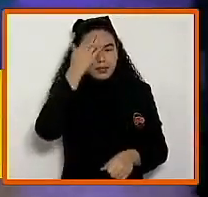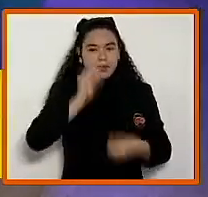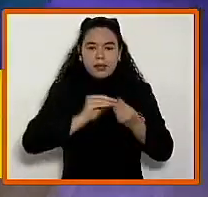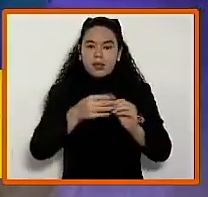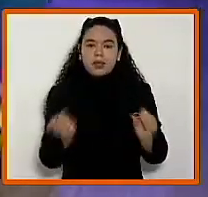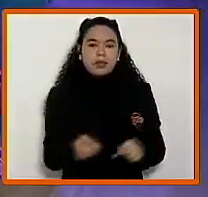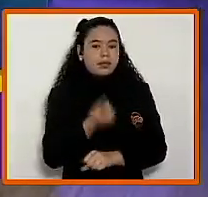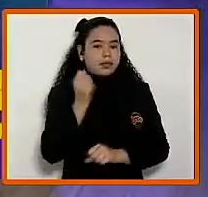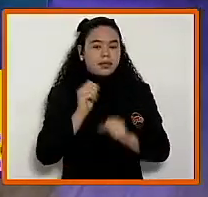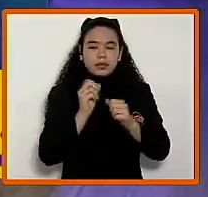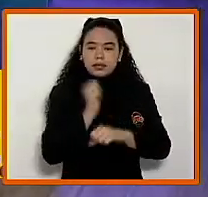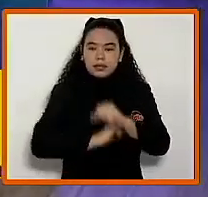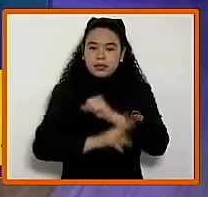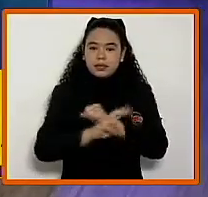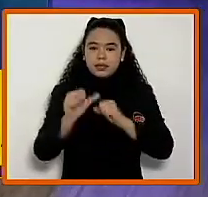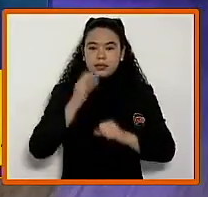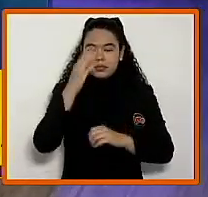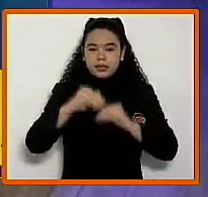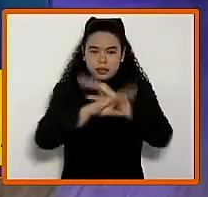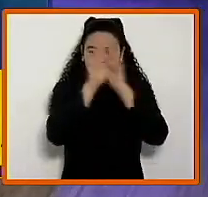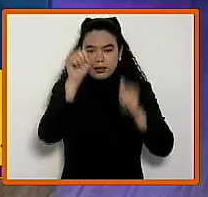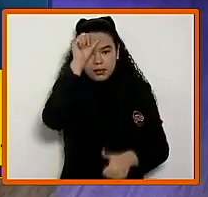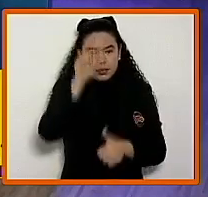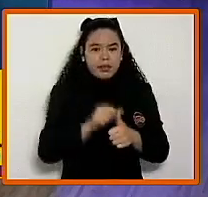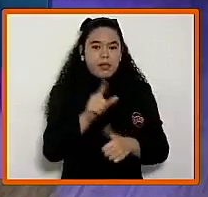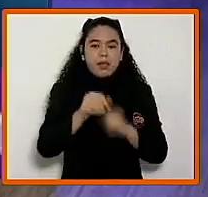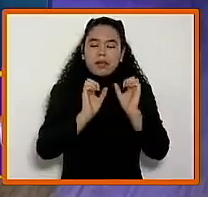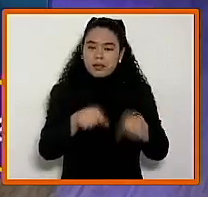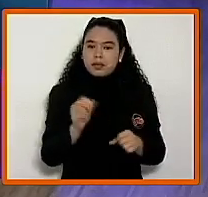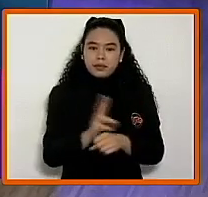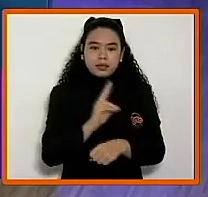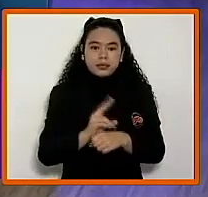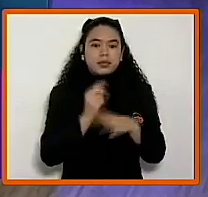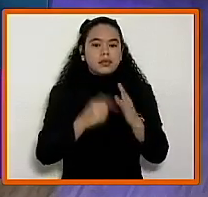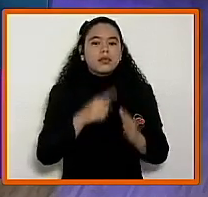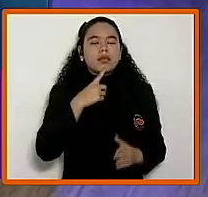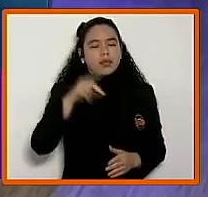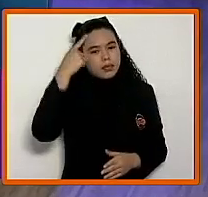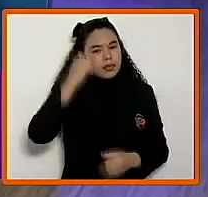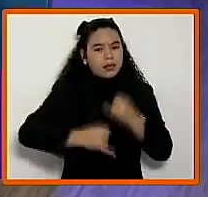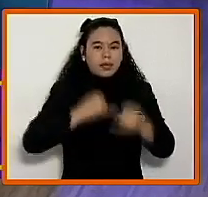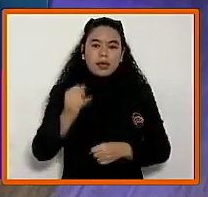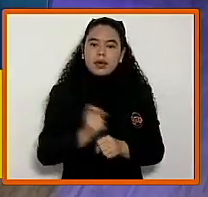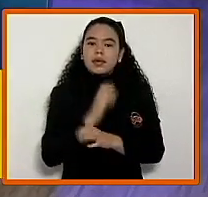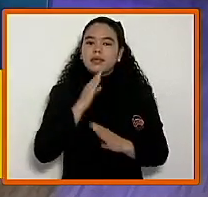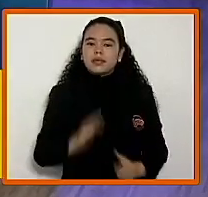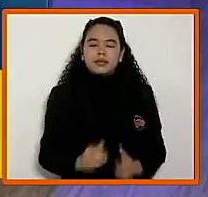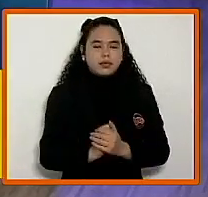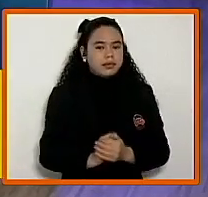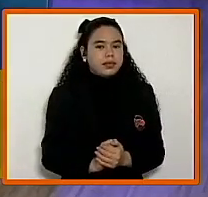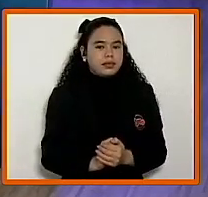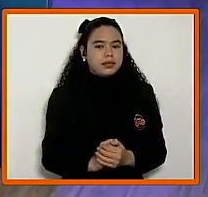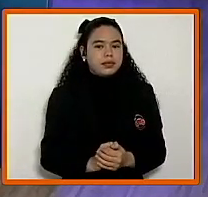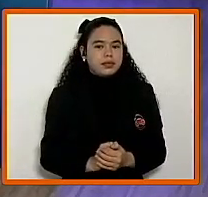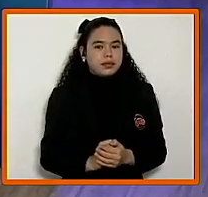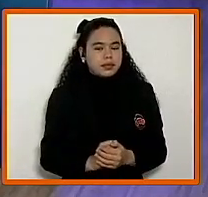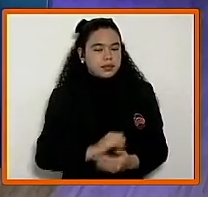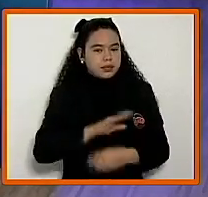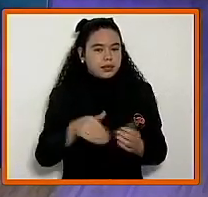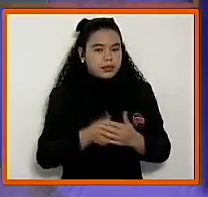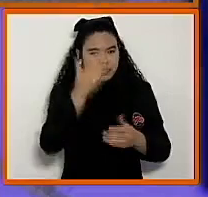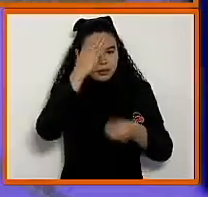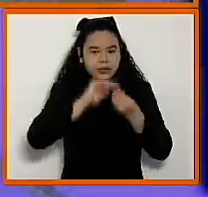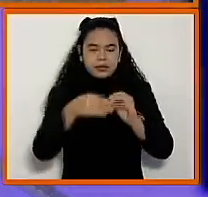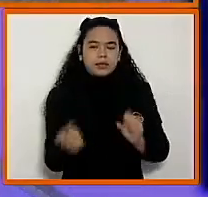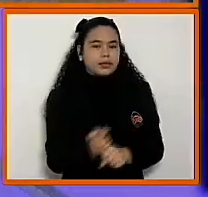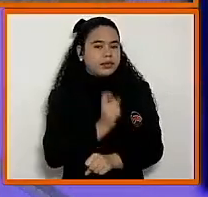para Premiados en esta hermosa mañana. Recuerda que puedes utilizar la guía Catracha para que juegues y ganes a lo Catracho. Tu primer número